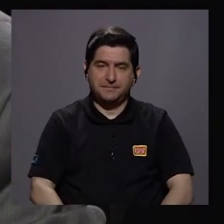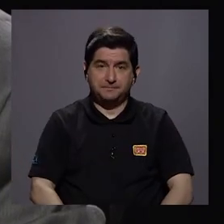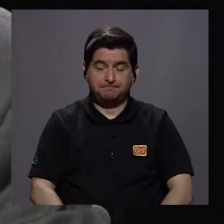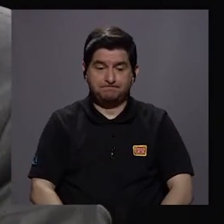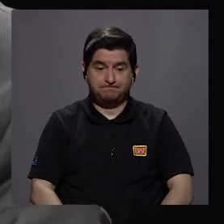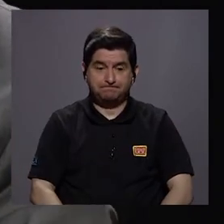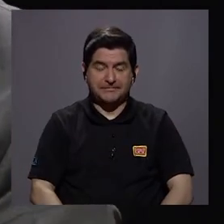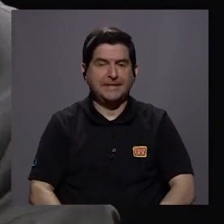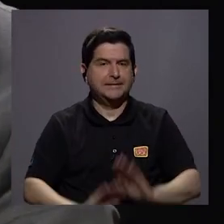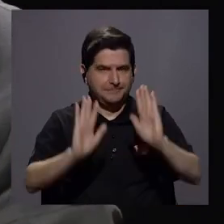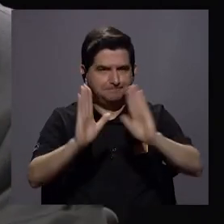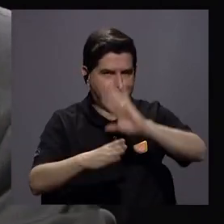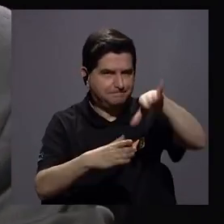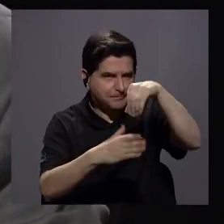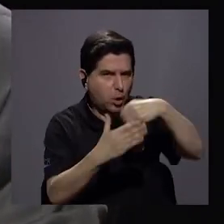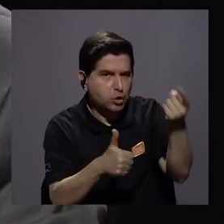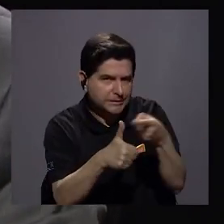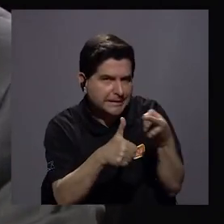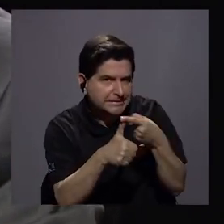Bueno, vamos a hacer un contexto, Malo.